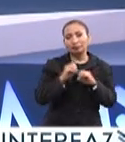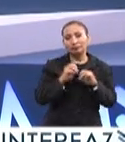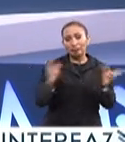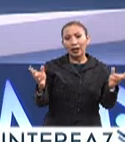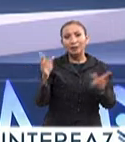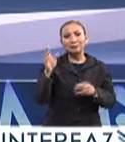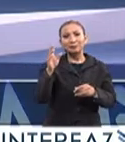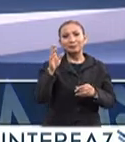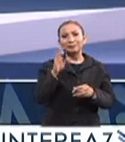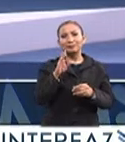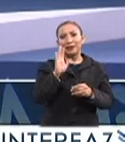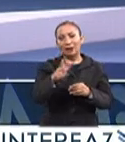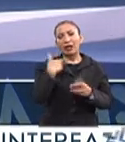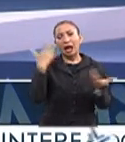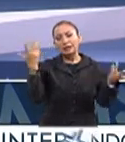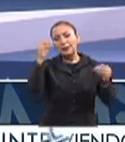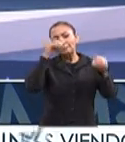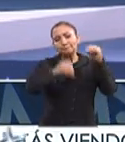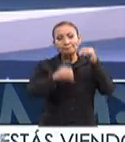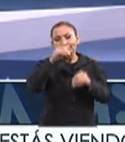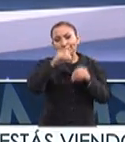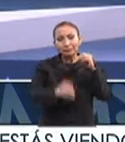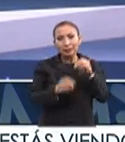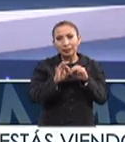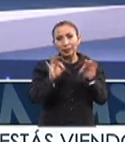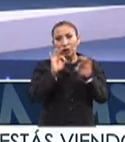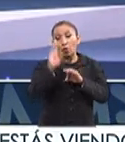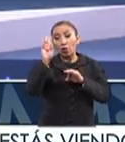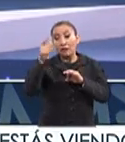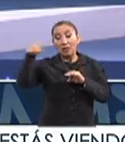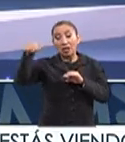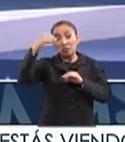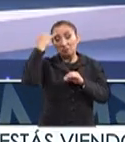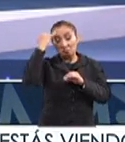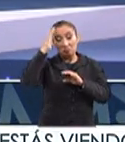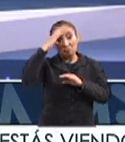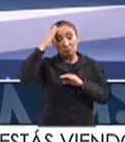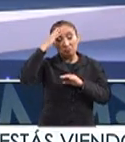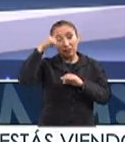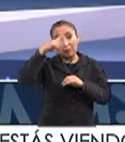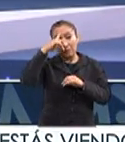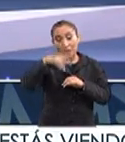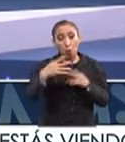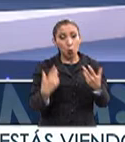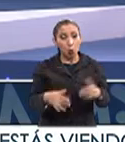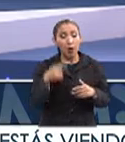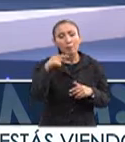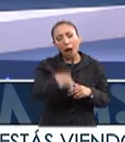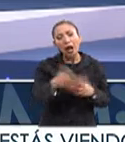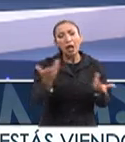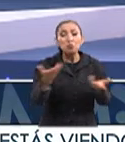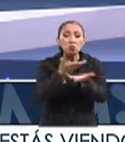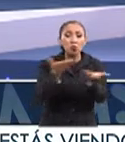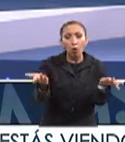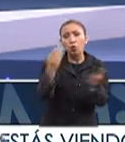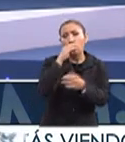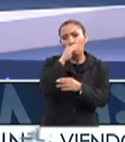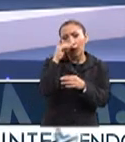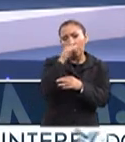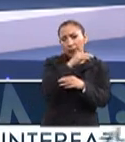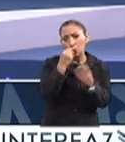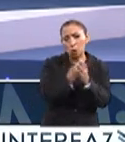supuesto desde la elaboración de las principales universidades e institutos de México, de nuestro país. Para todos ustedes son